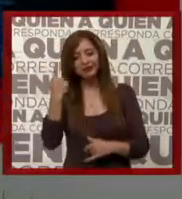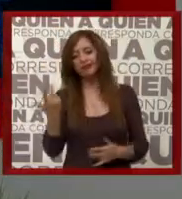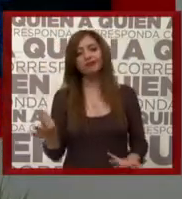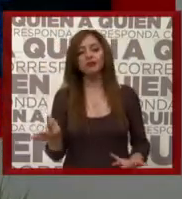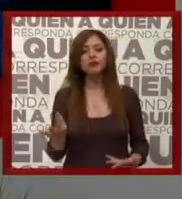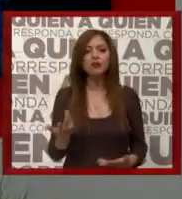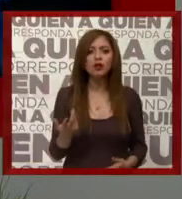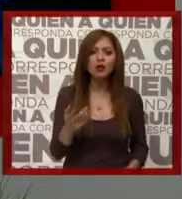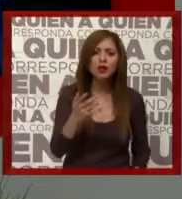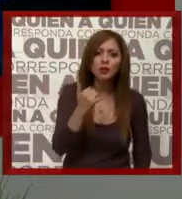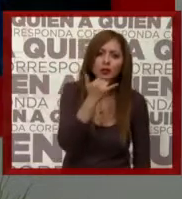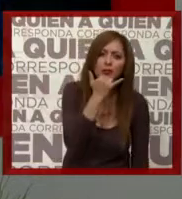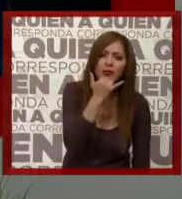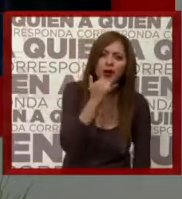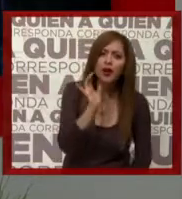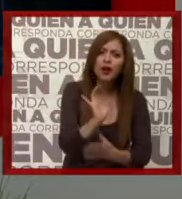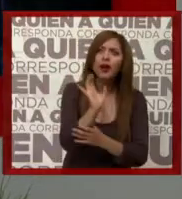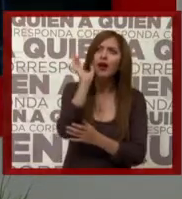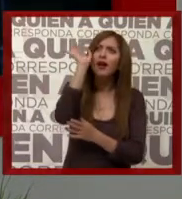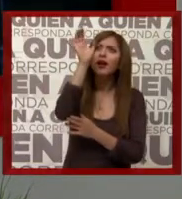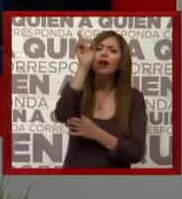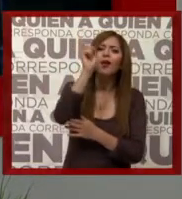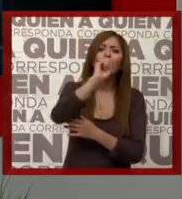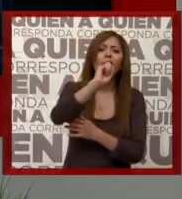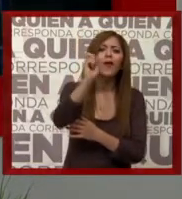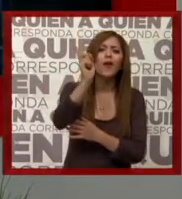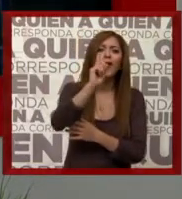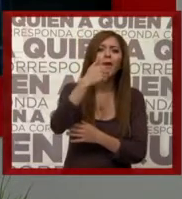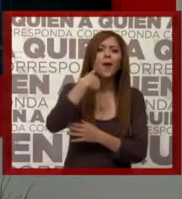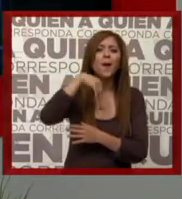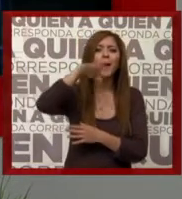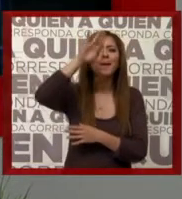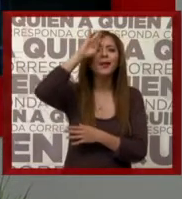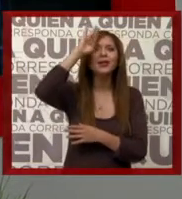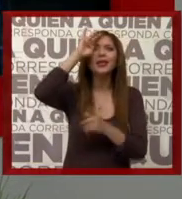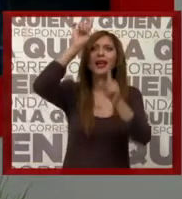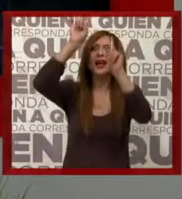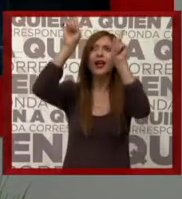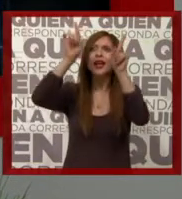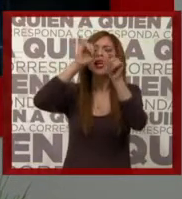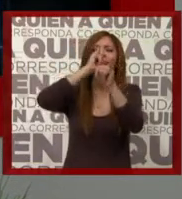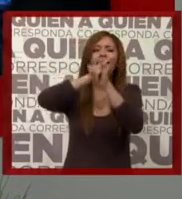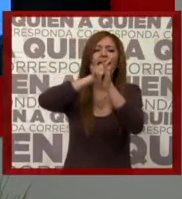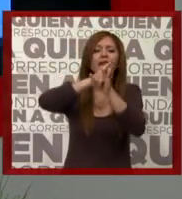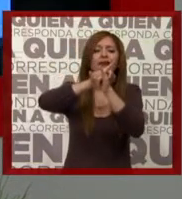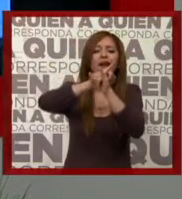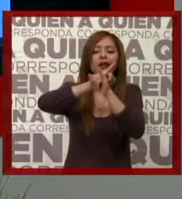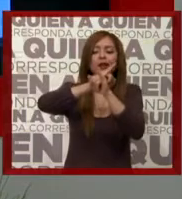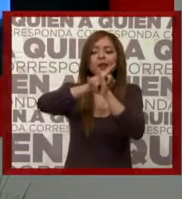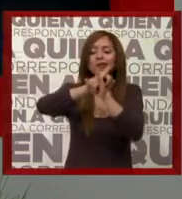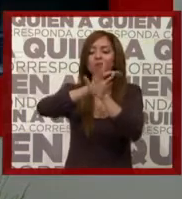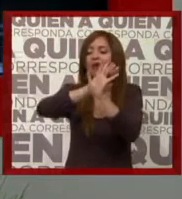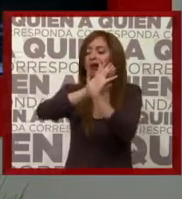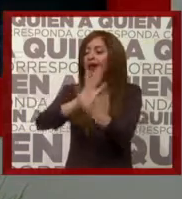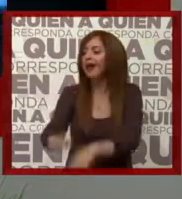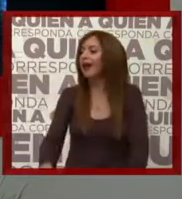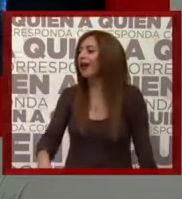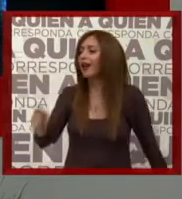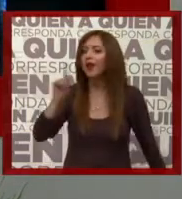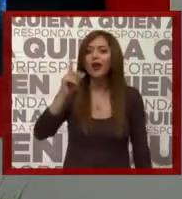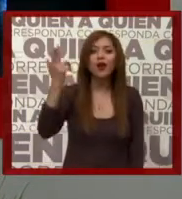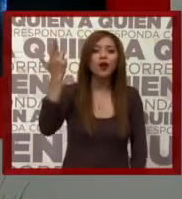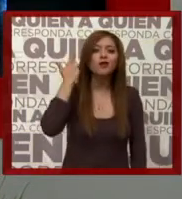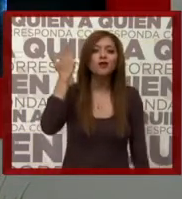¡Ah, no! Fíjate, pensé que tenían internet. ¡No! Es un signo de alarma. Y ya vi la alarma,